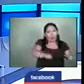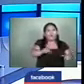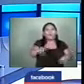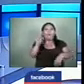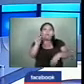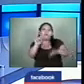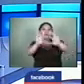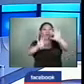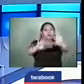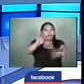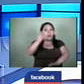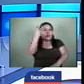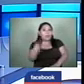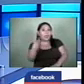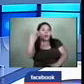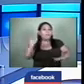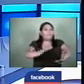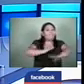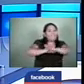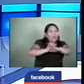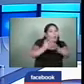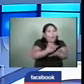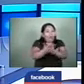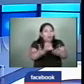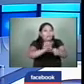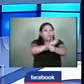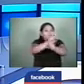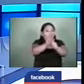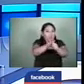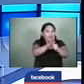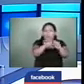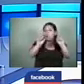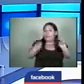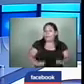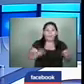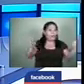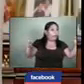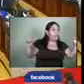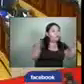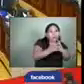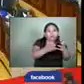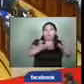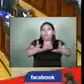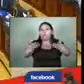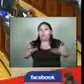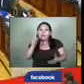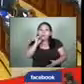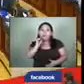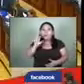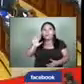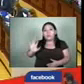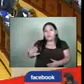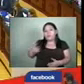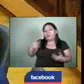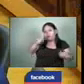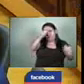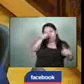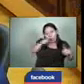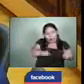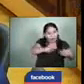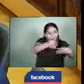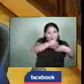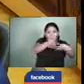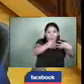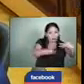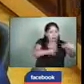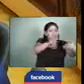más a las medidas contra el COVID-19 que incluían la no realización de actividades masivas. El monotario observó este decreto argumentando